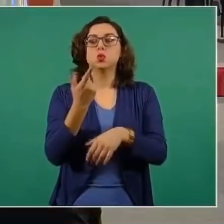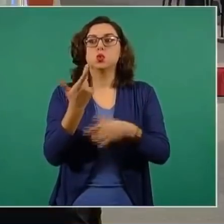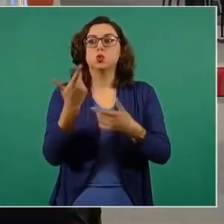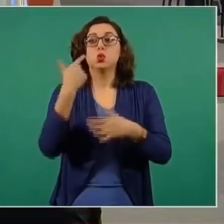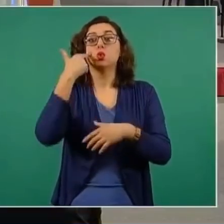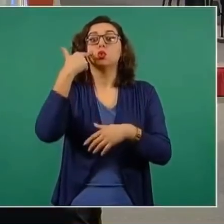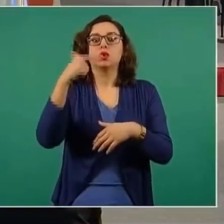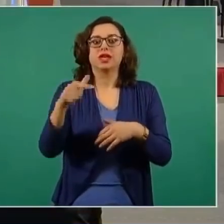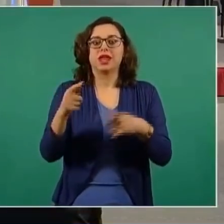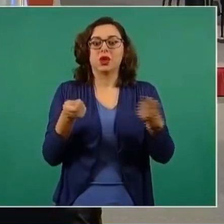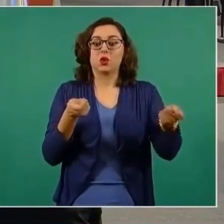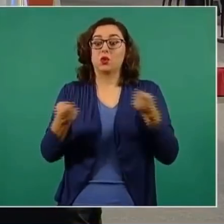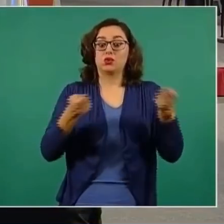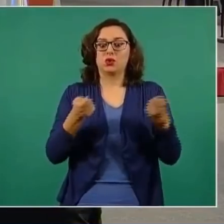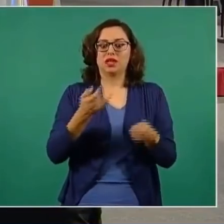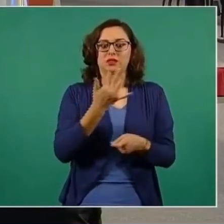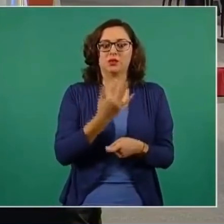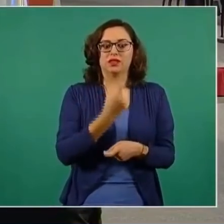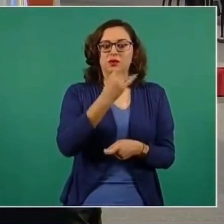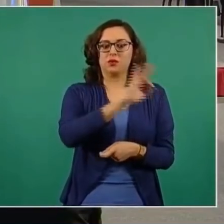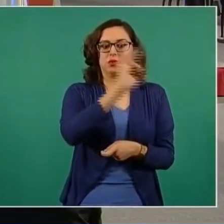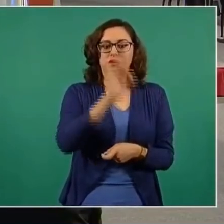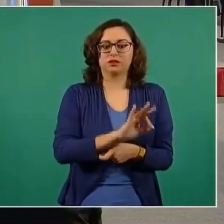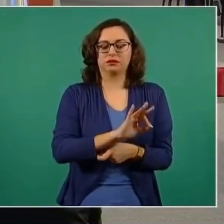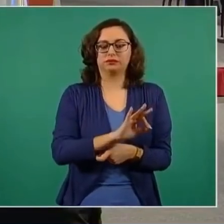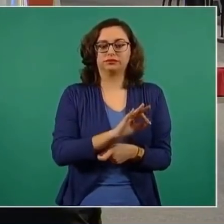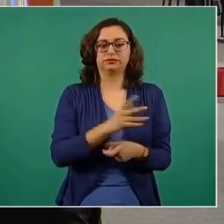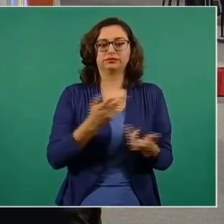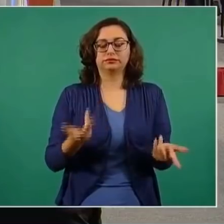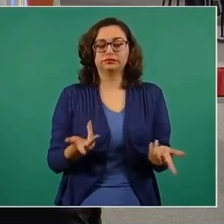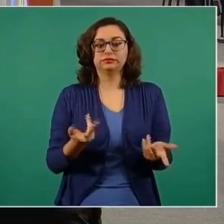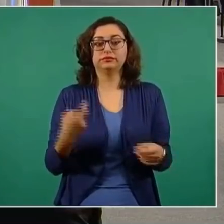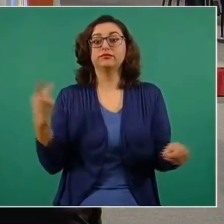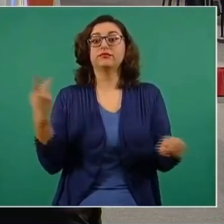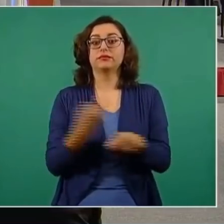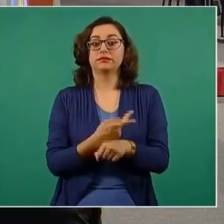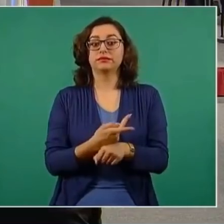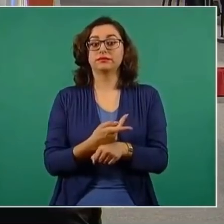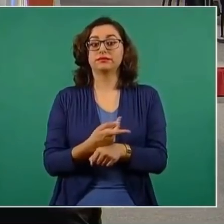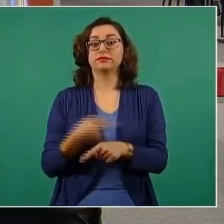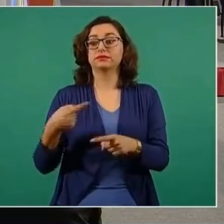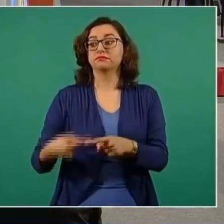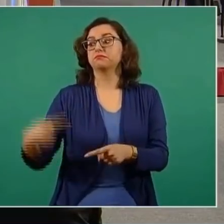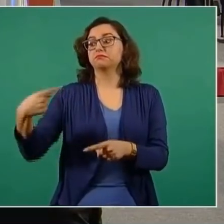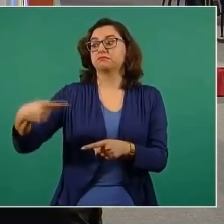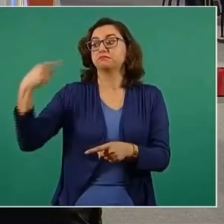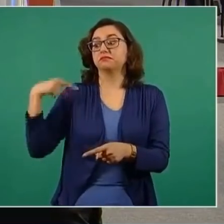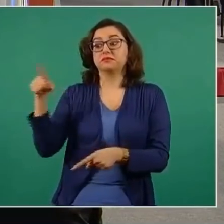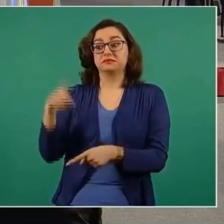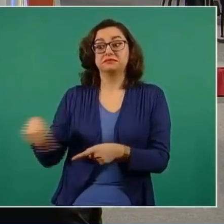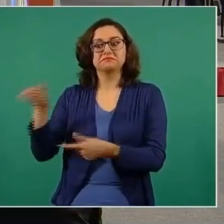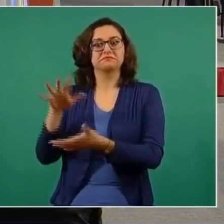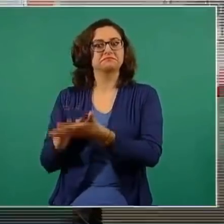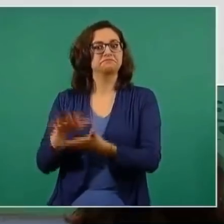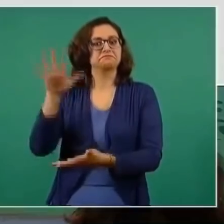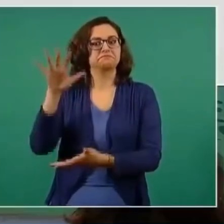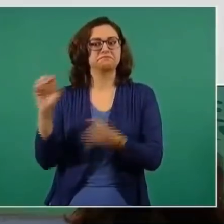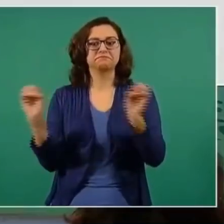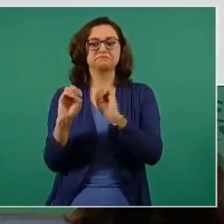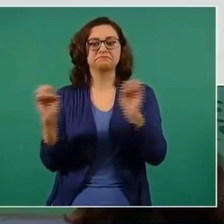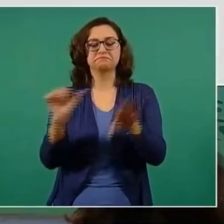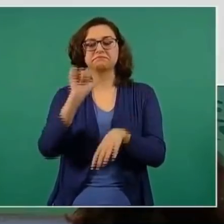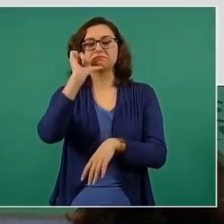porque tampoco lo lograban en las pasadas legislaturas. ¿Y qué se